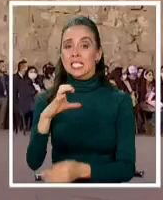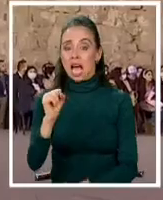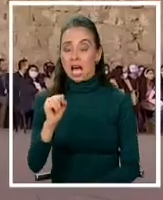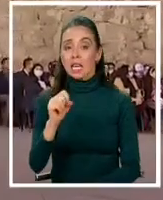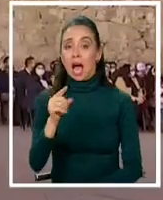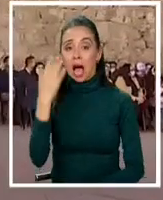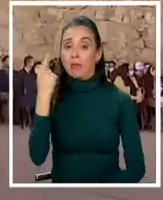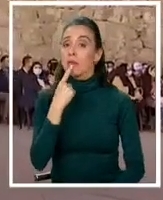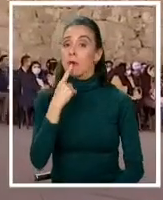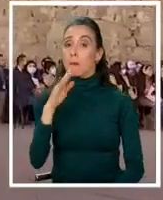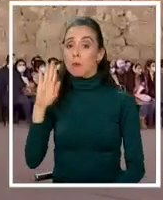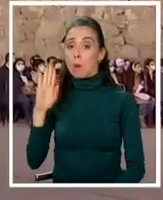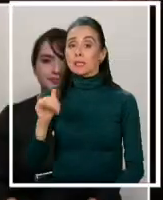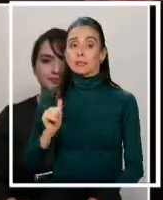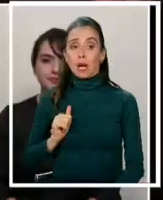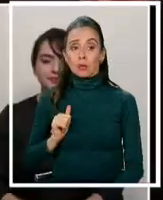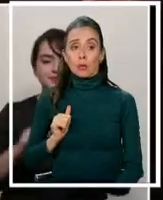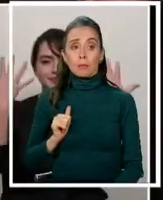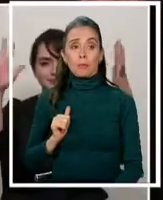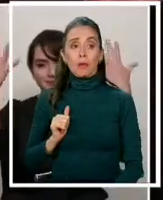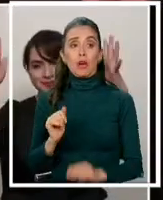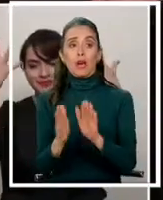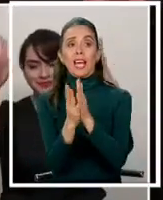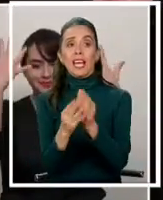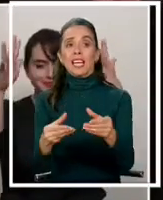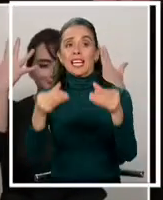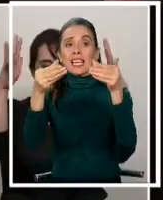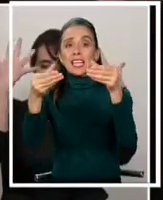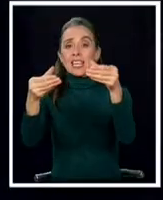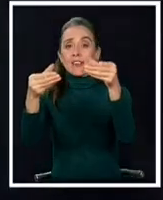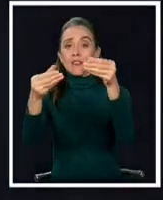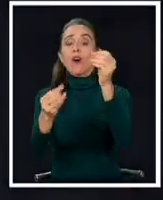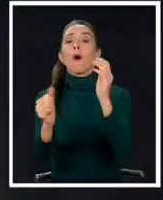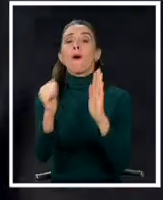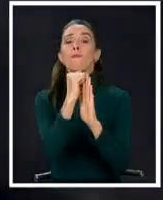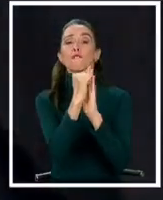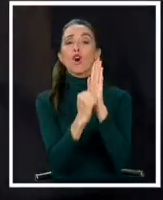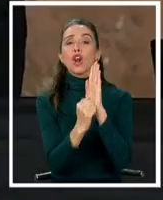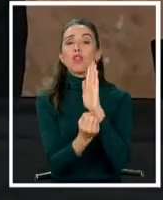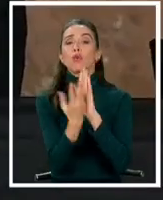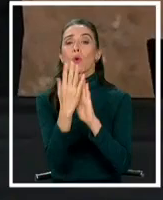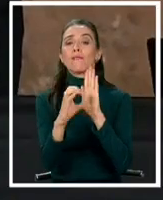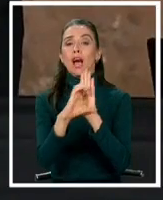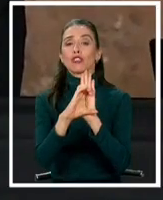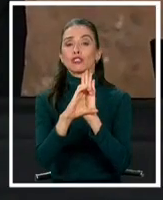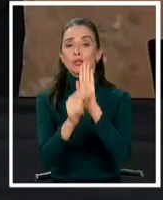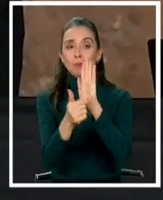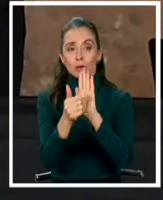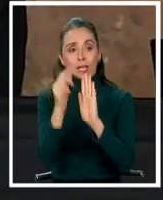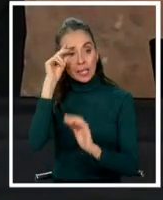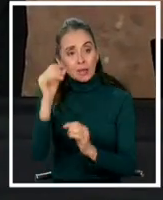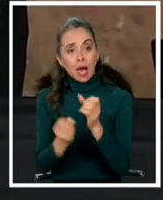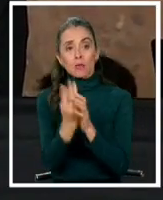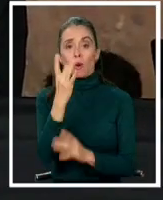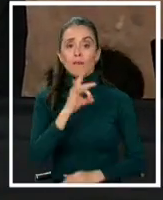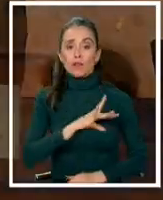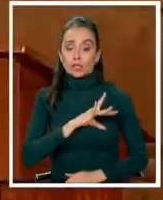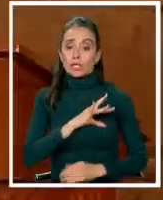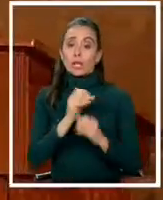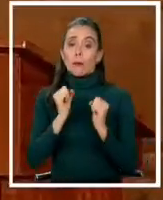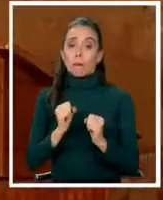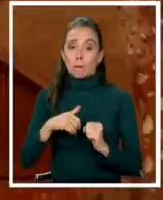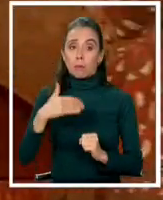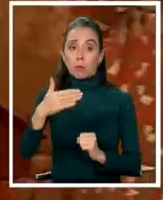la promesa cumplida. Las manos sobre este libro, el borrador de la nueva constitución. La idea de un nuevo Chile que podría